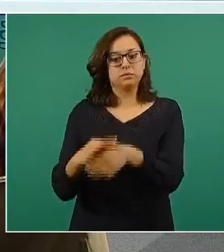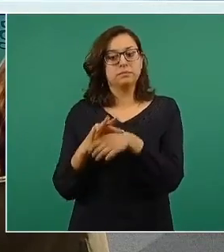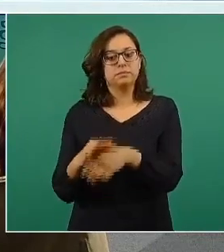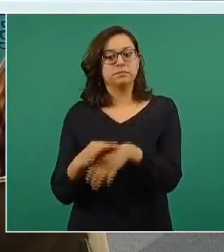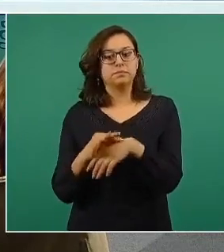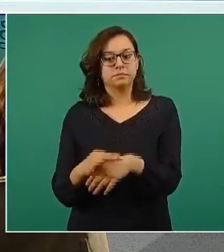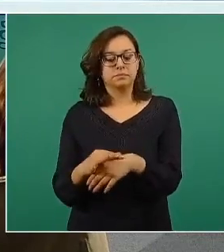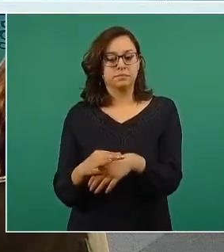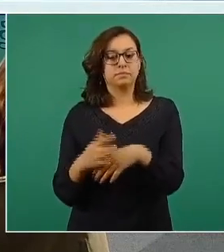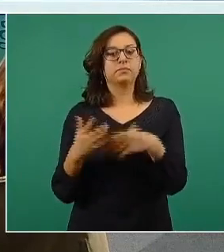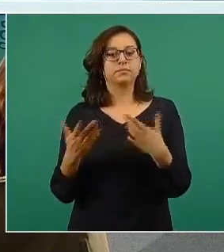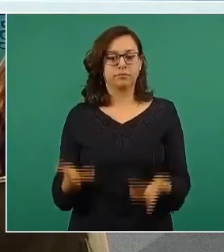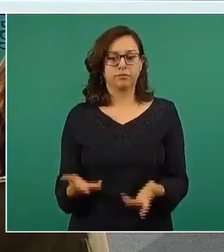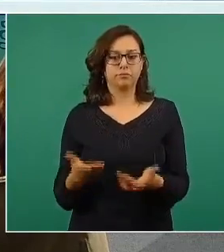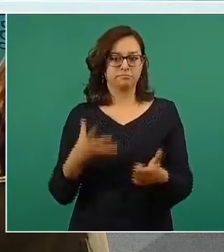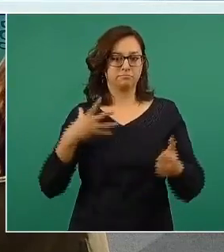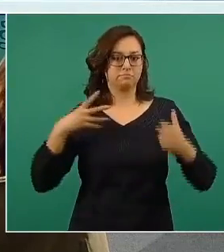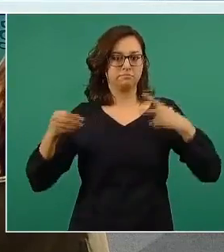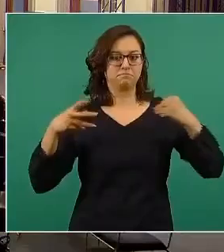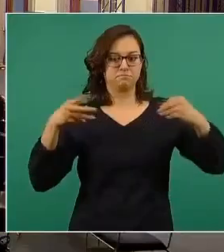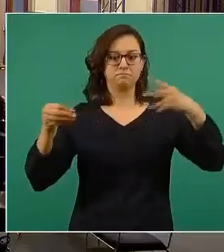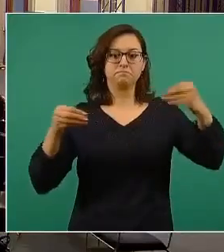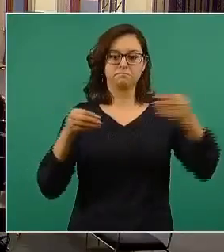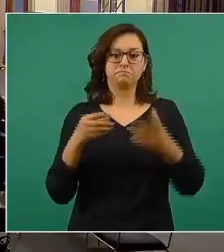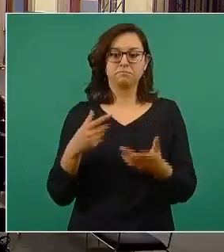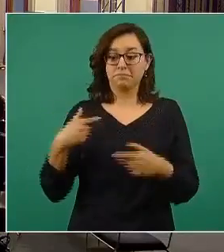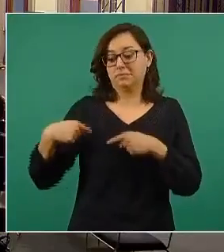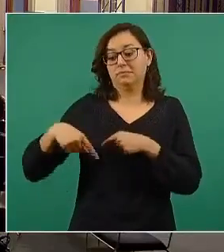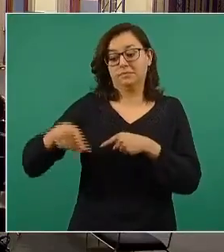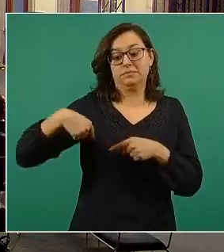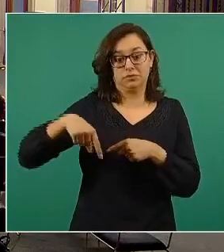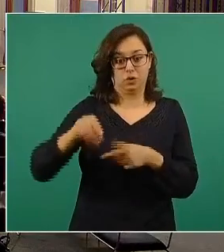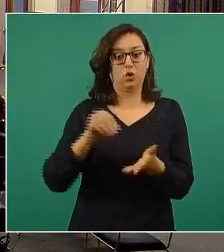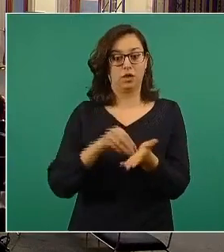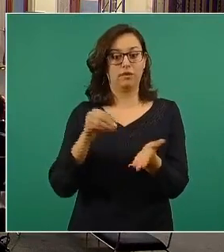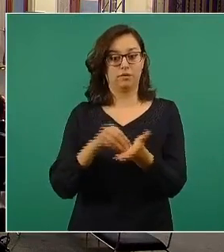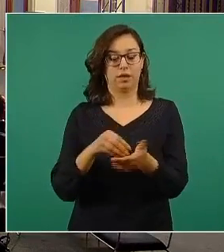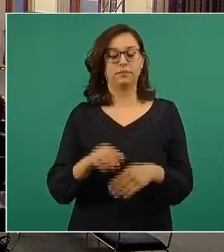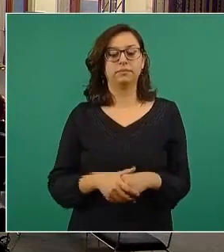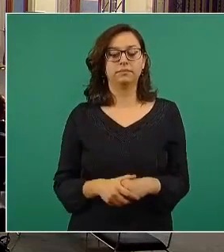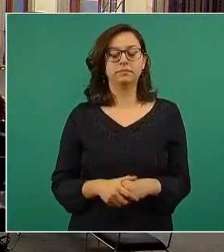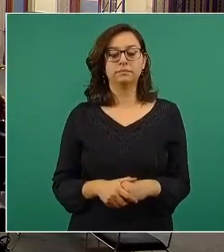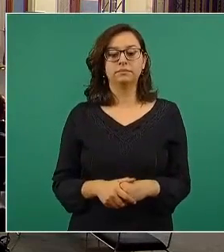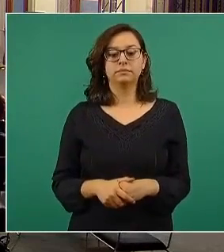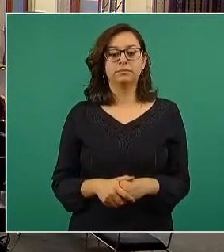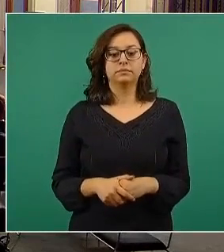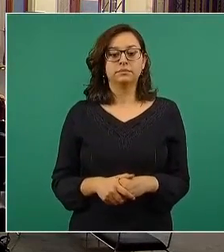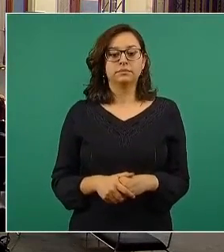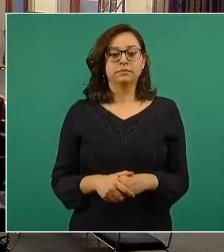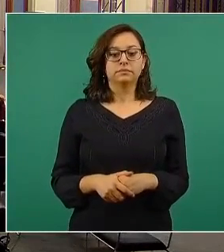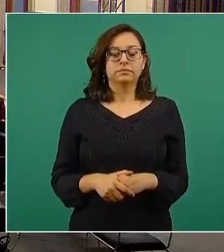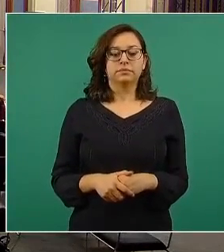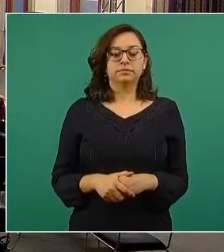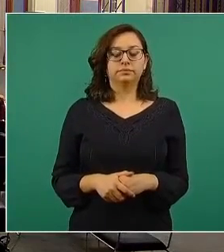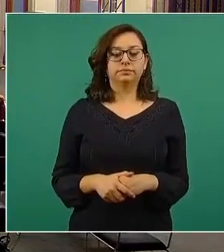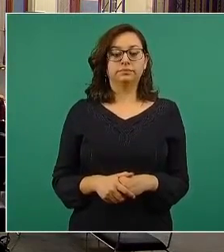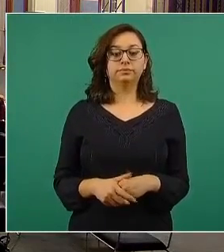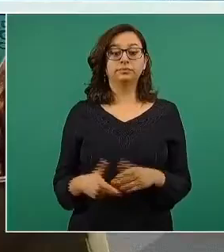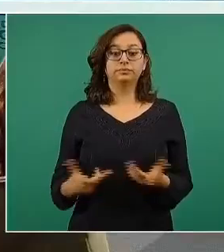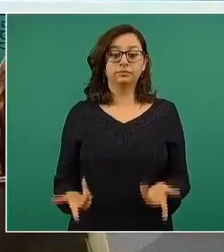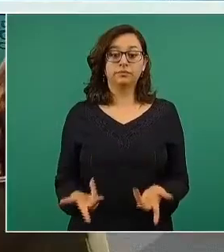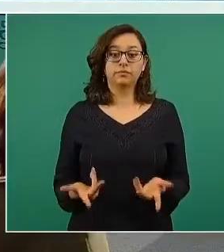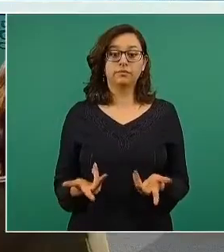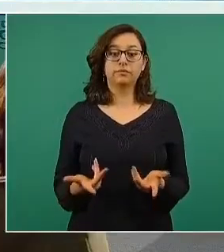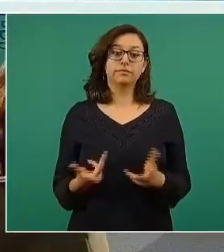semanas, en lo más reciente de la epidemia. Lo que vamos a revisar para este componente es un poco los eventos iniciales o